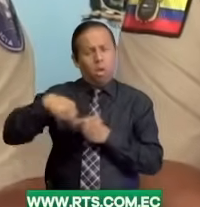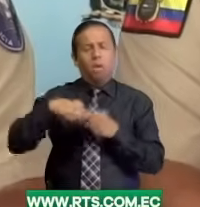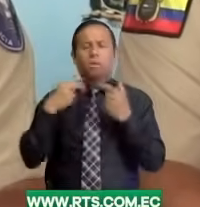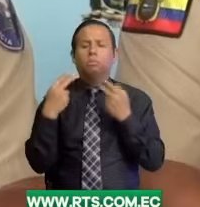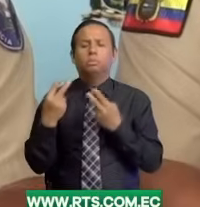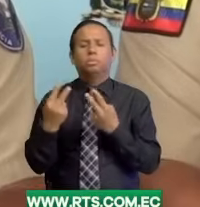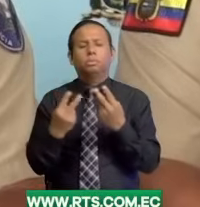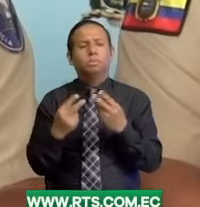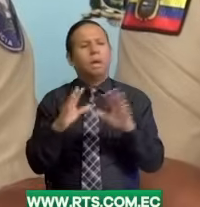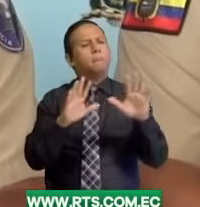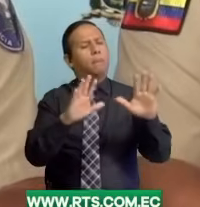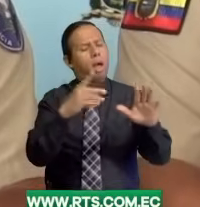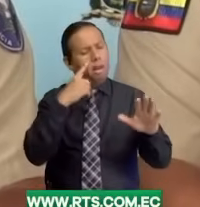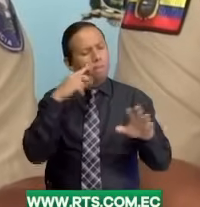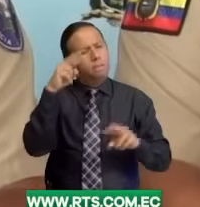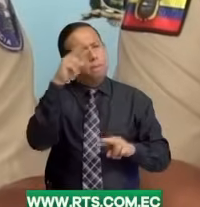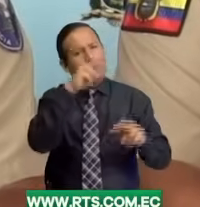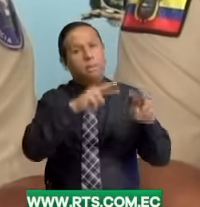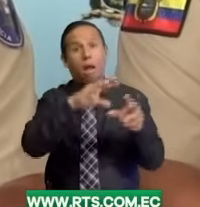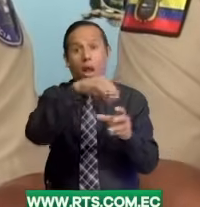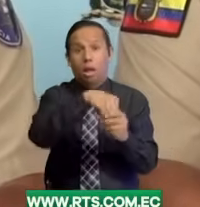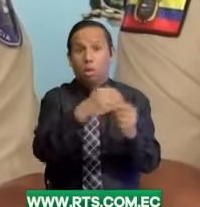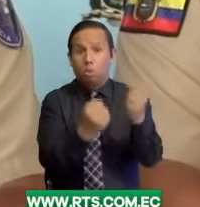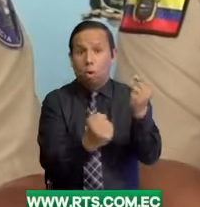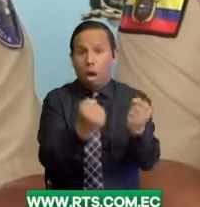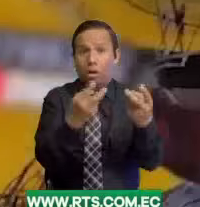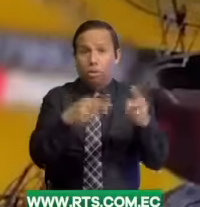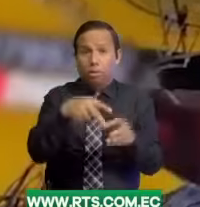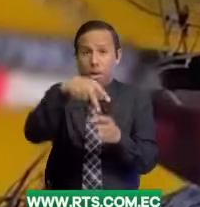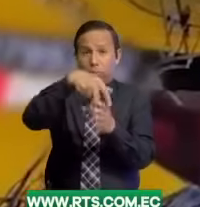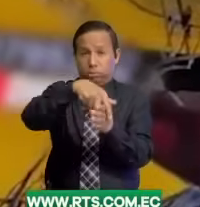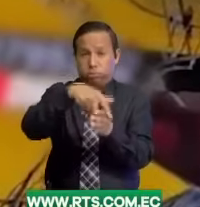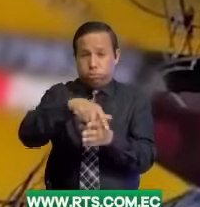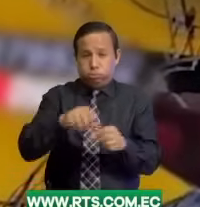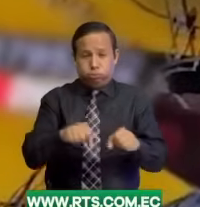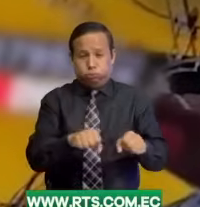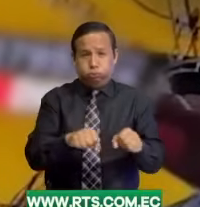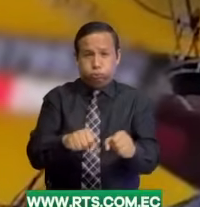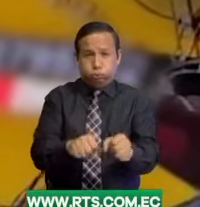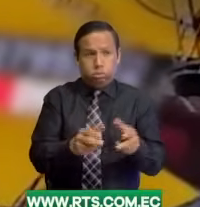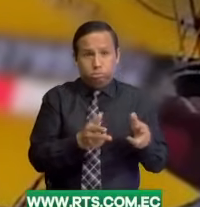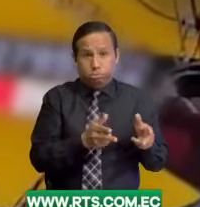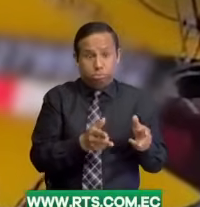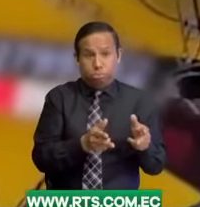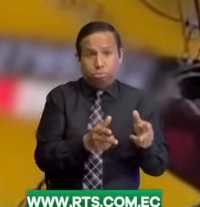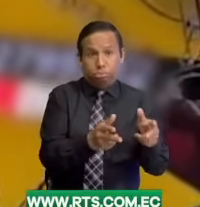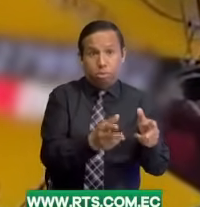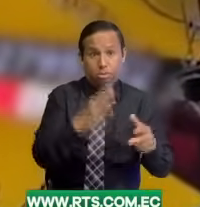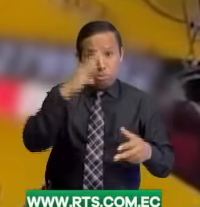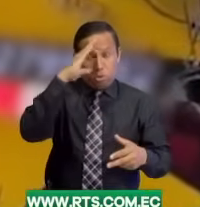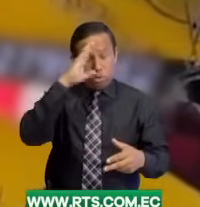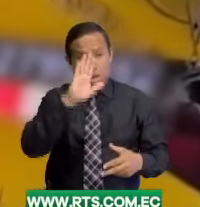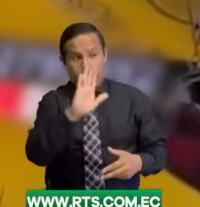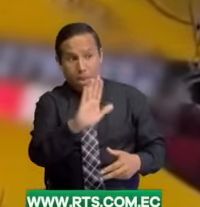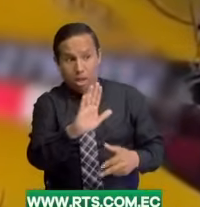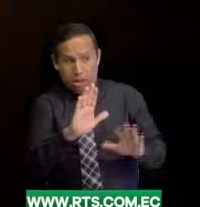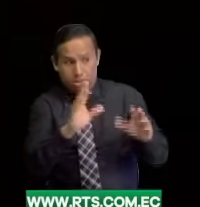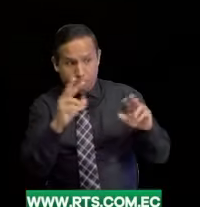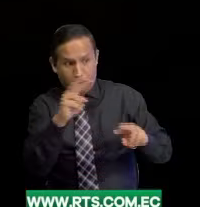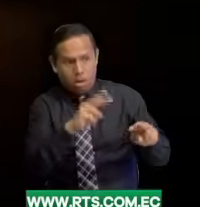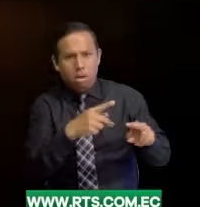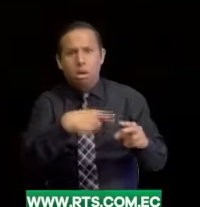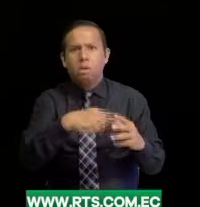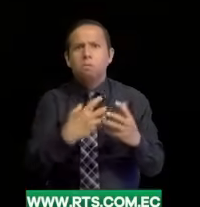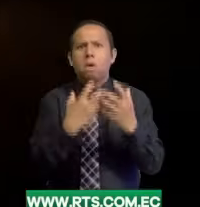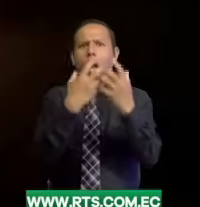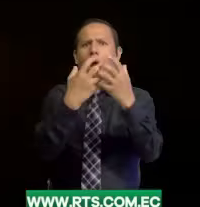intentaba realizar un registro de las personas que se movilizaban en un vehículo tipo taxi y en una motocicleta, de manera agresiva y violenta,